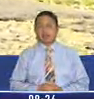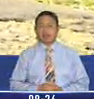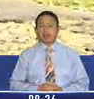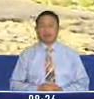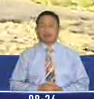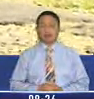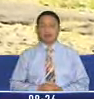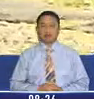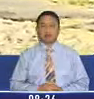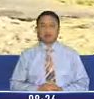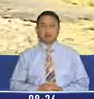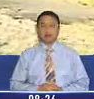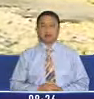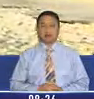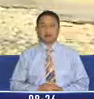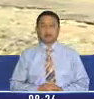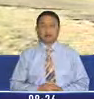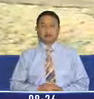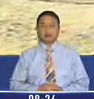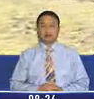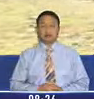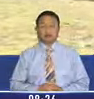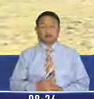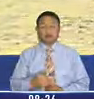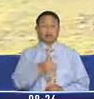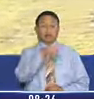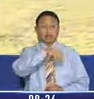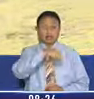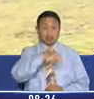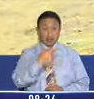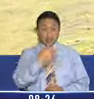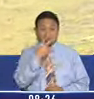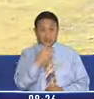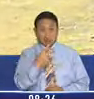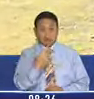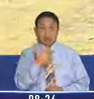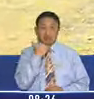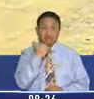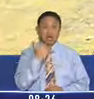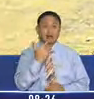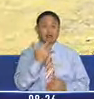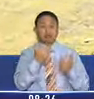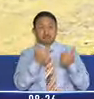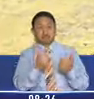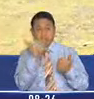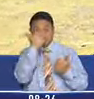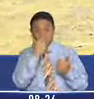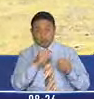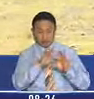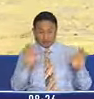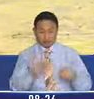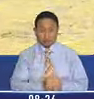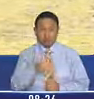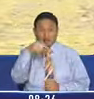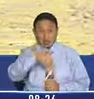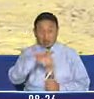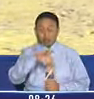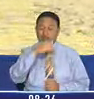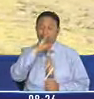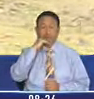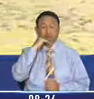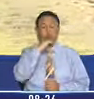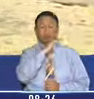vecina, ella gastando, ha hecho limpiar todo eso. Ahora se ve algo que está. Pero de ahí esto es tremendo.